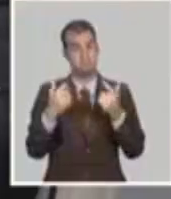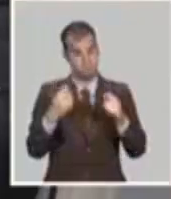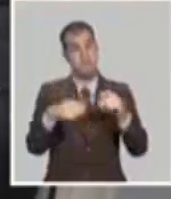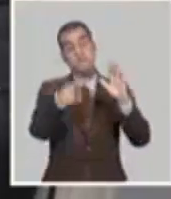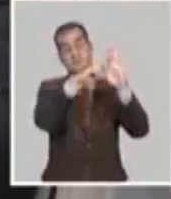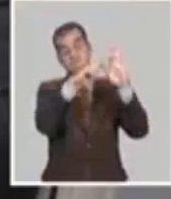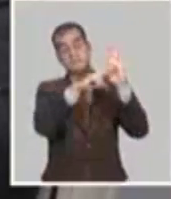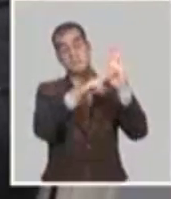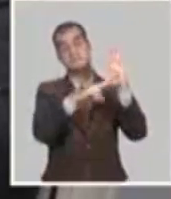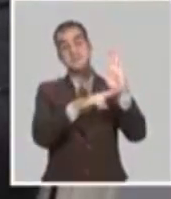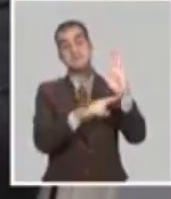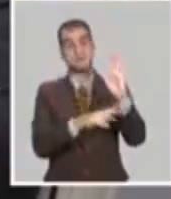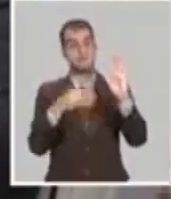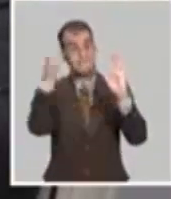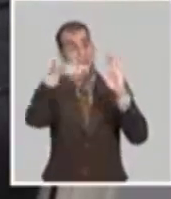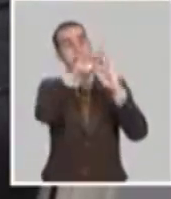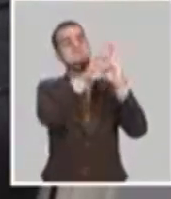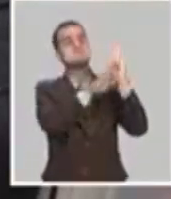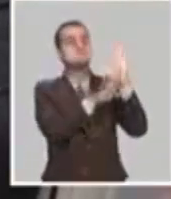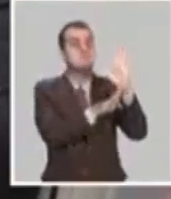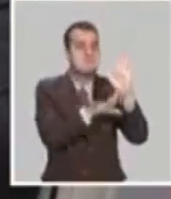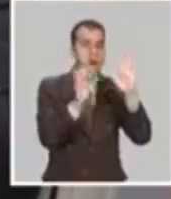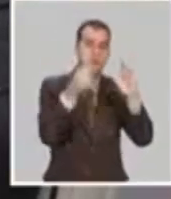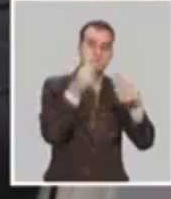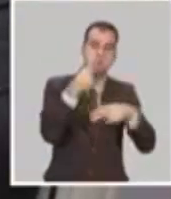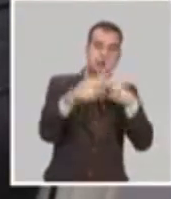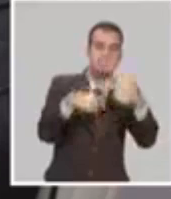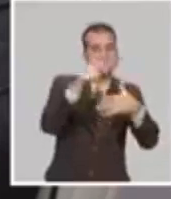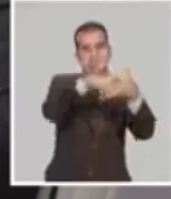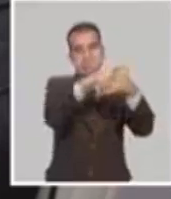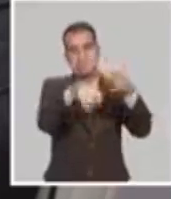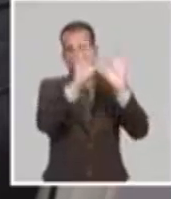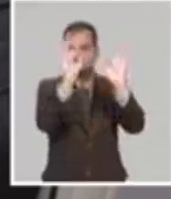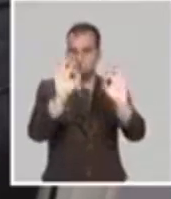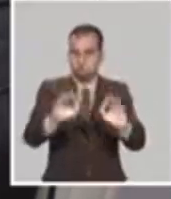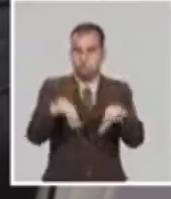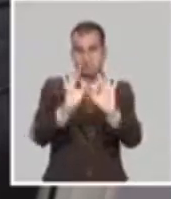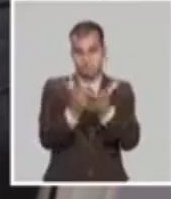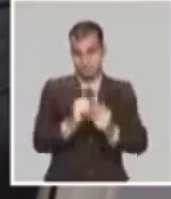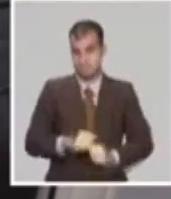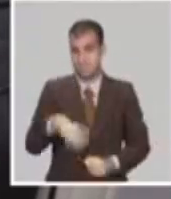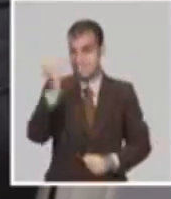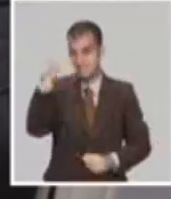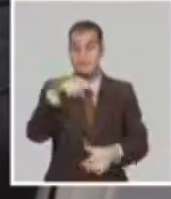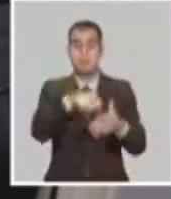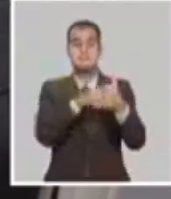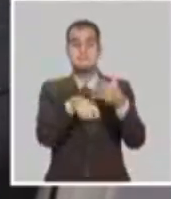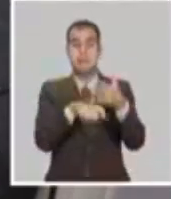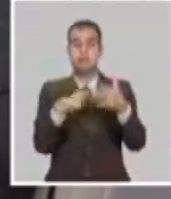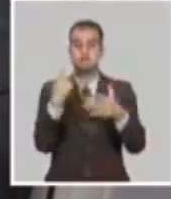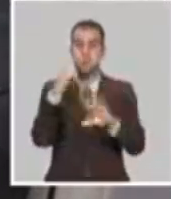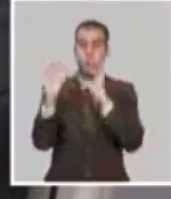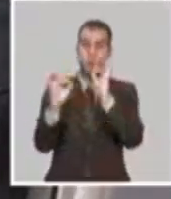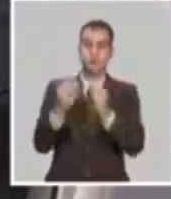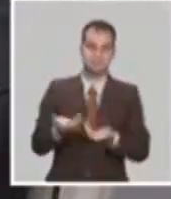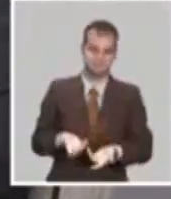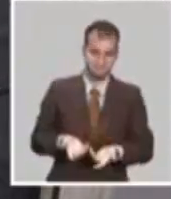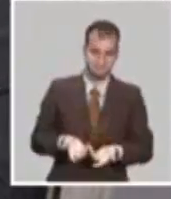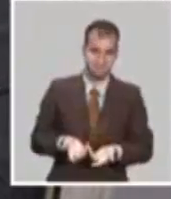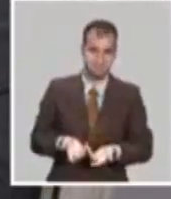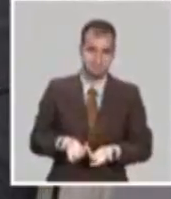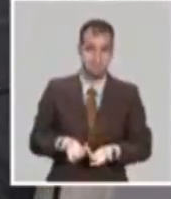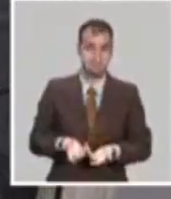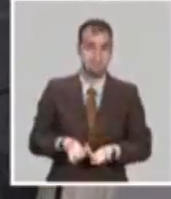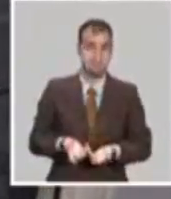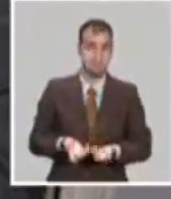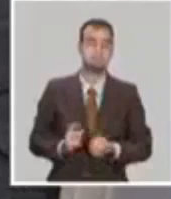metodológicos, además, para poderlo organizar. Tienen un plan de aseguramiento y por detrás hay un grupo de elementos que sí se